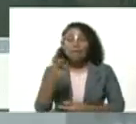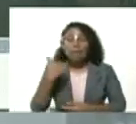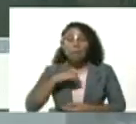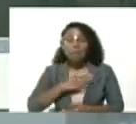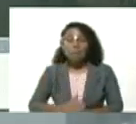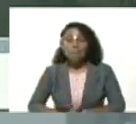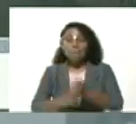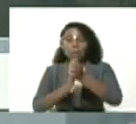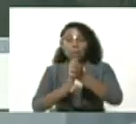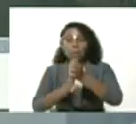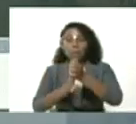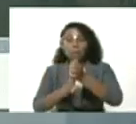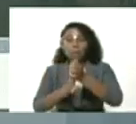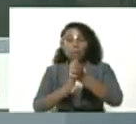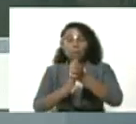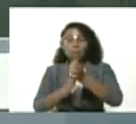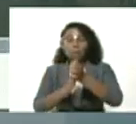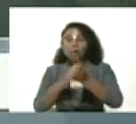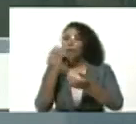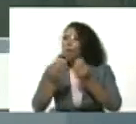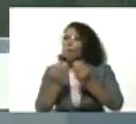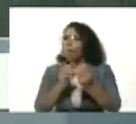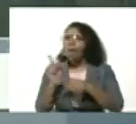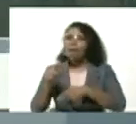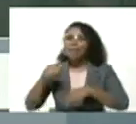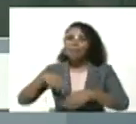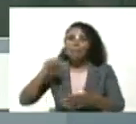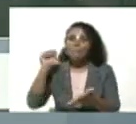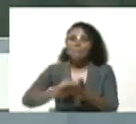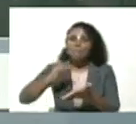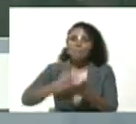delegación, como esta madera,